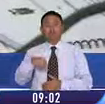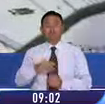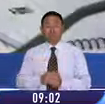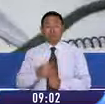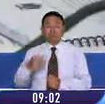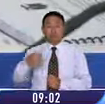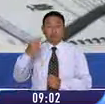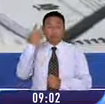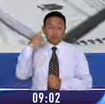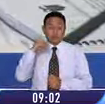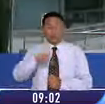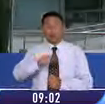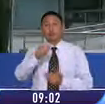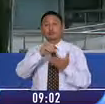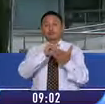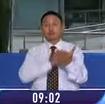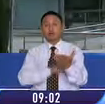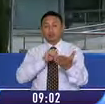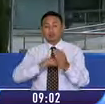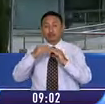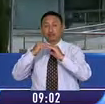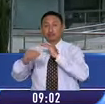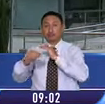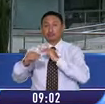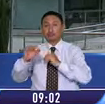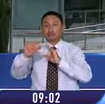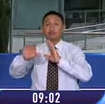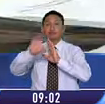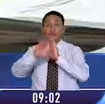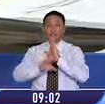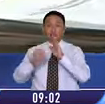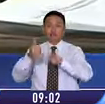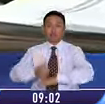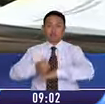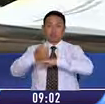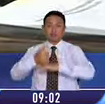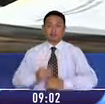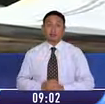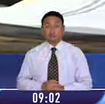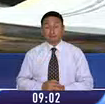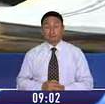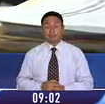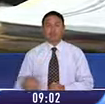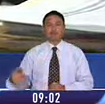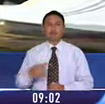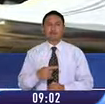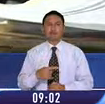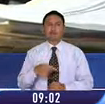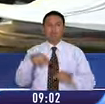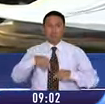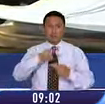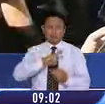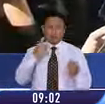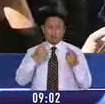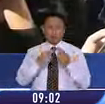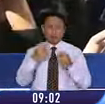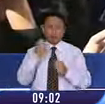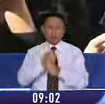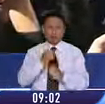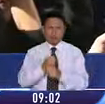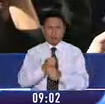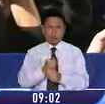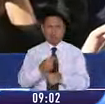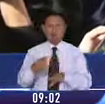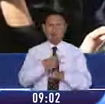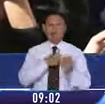próximos días otros proyectos serán enviados a la Corte Constitucional, aunque no precisó si se incluirá una reforma laboral como lo